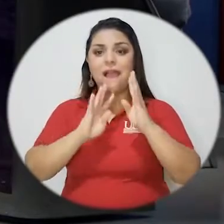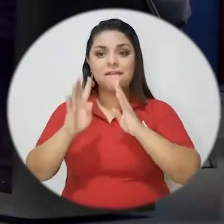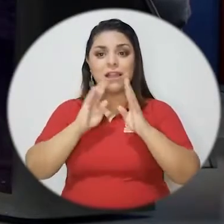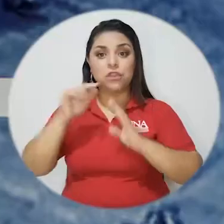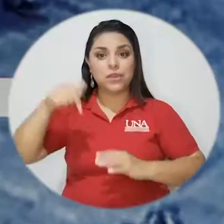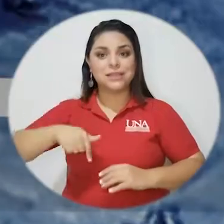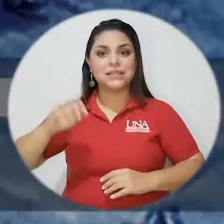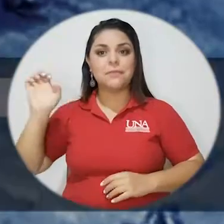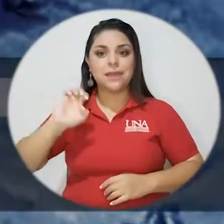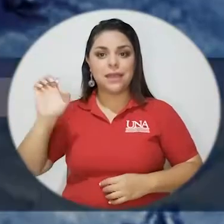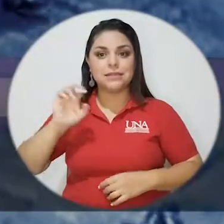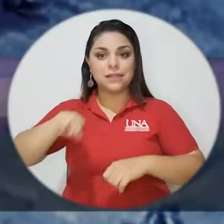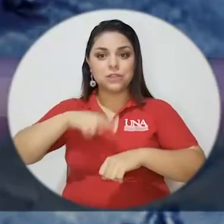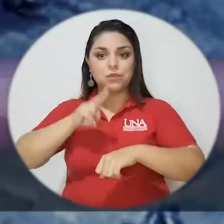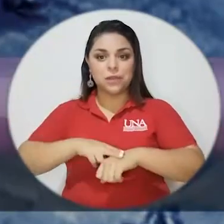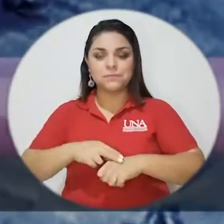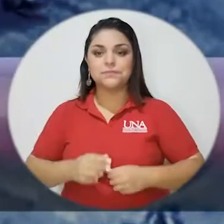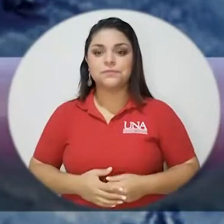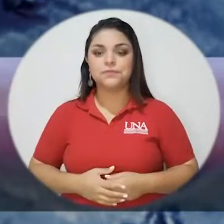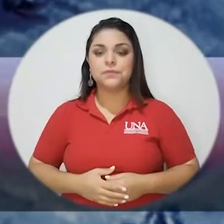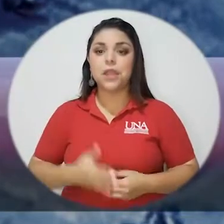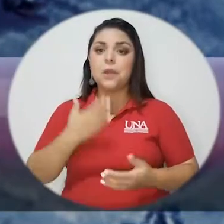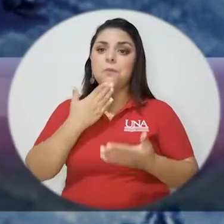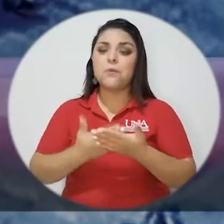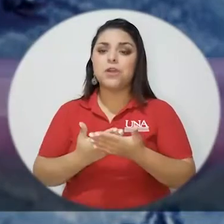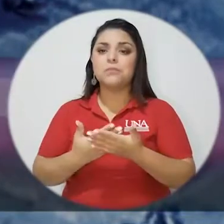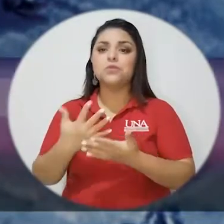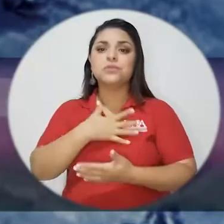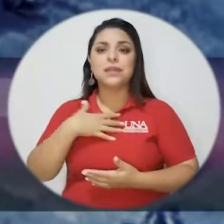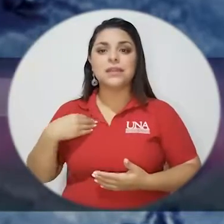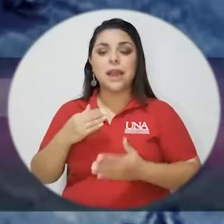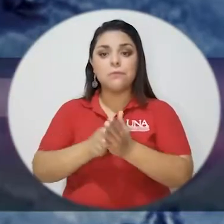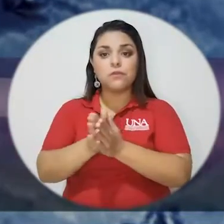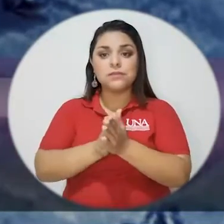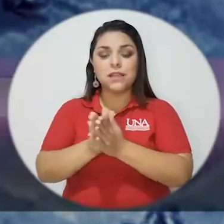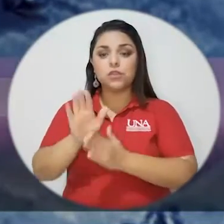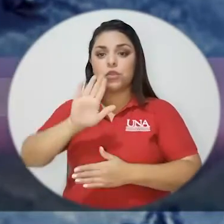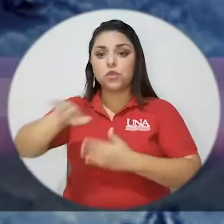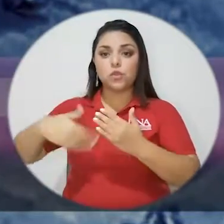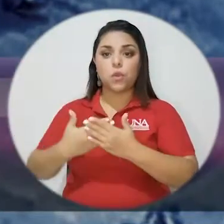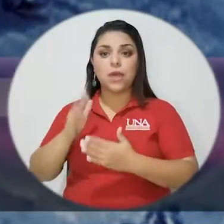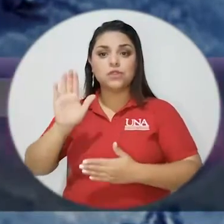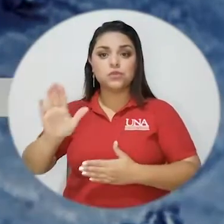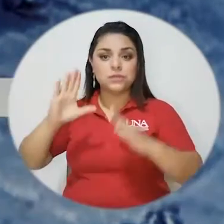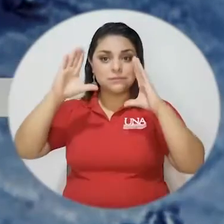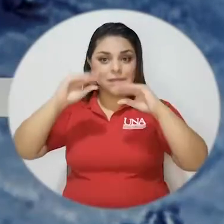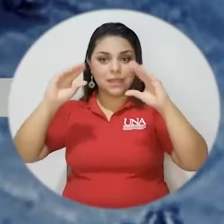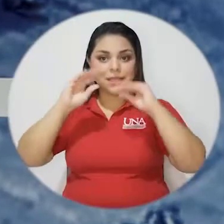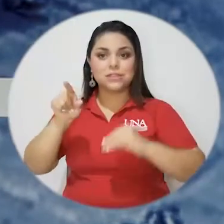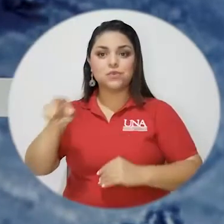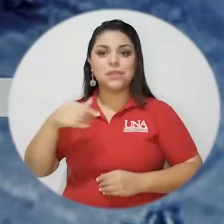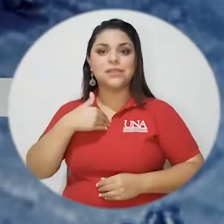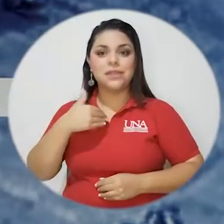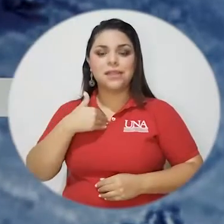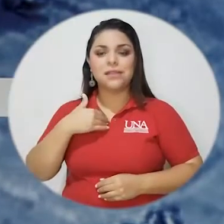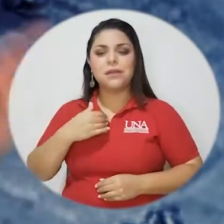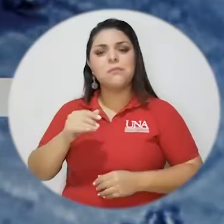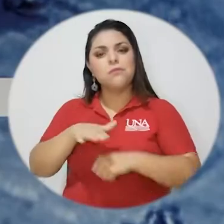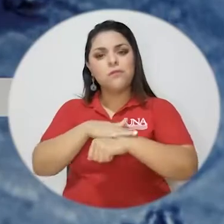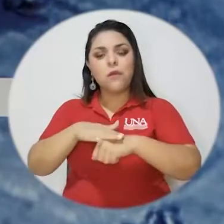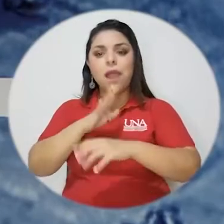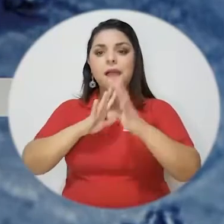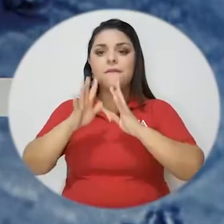¿verdad? Sí, me gustaría, aprovechando toda la expertise que usted tiene, doctor, que nos hable un poco de si